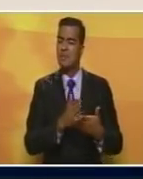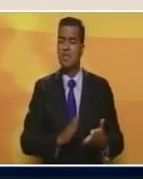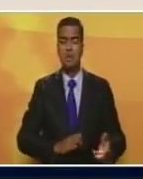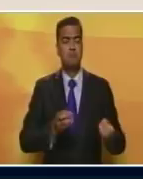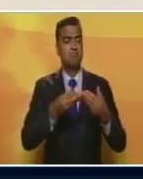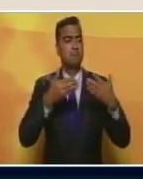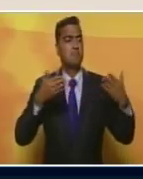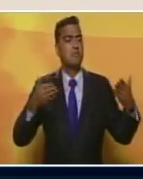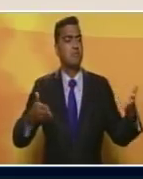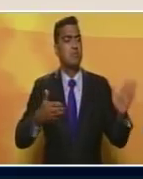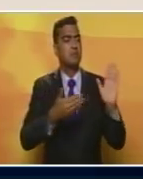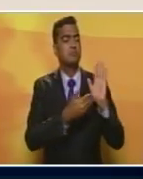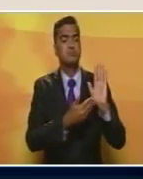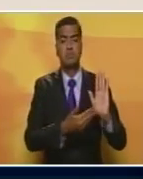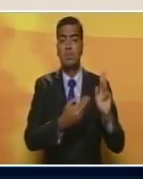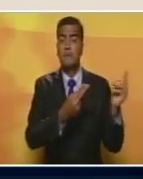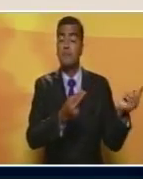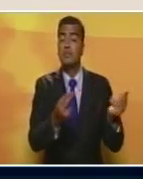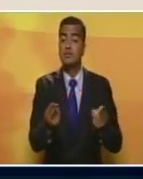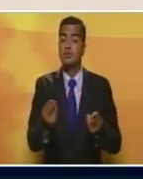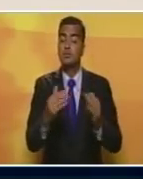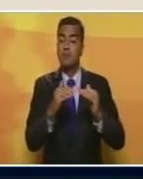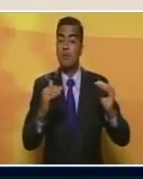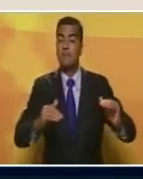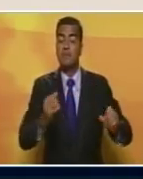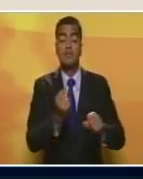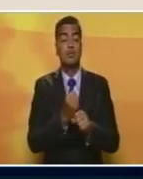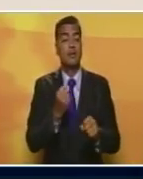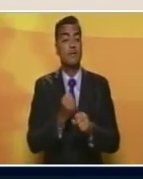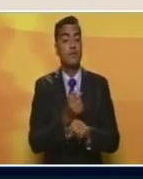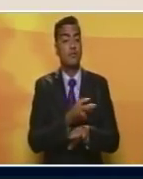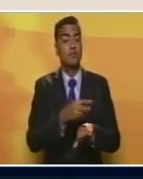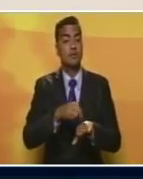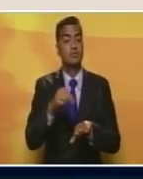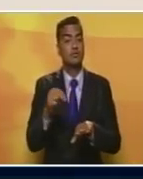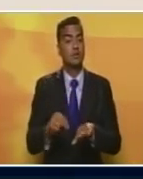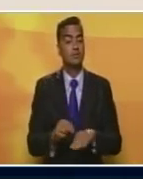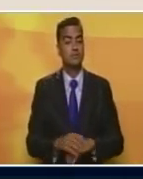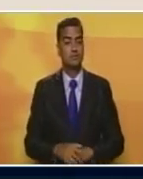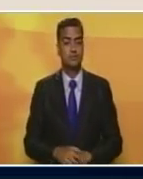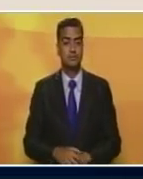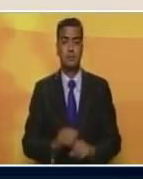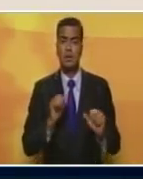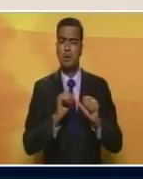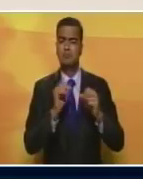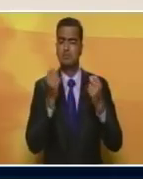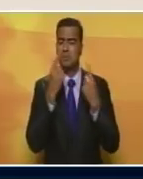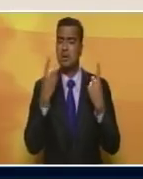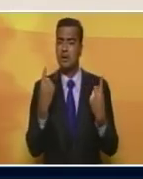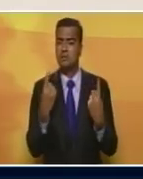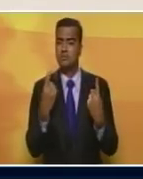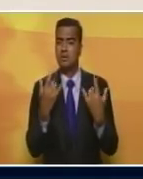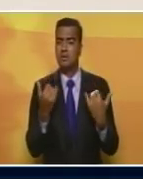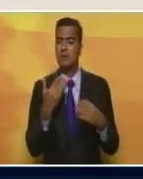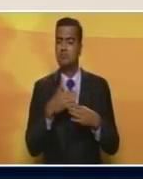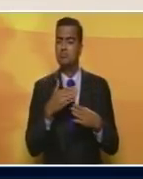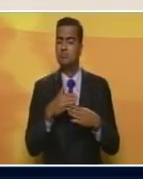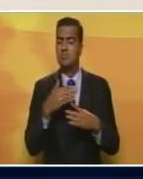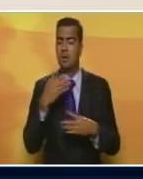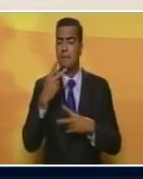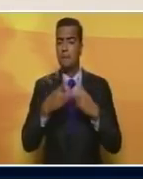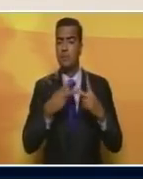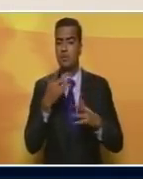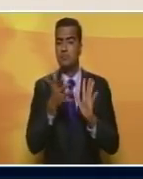que amerite tratamiento de por vida, no es fácil sustituirlo, ¿no? Esto es un tema bastante delicado. El presidente de la Cámara